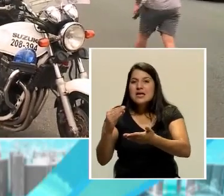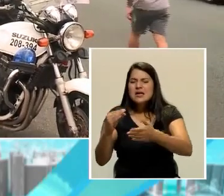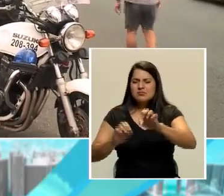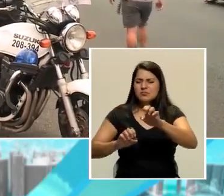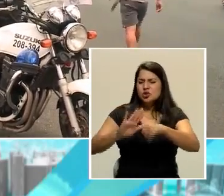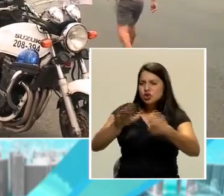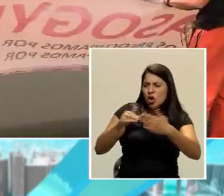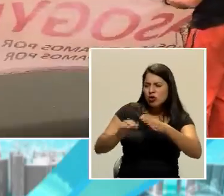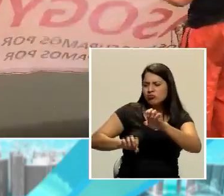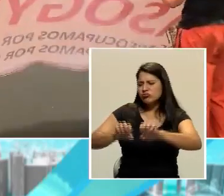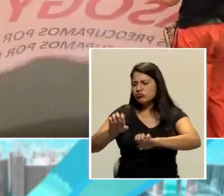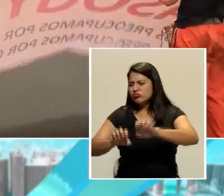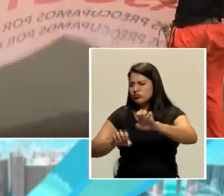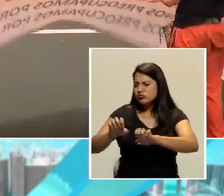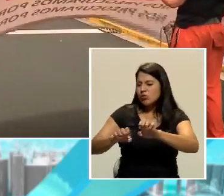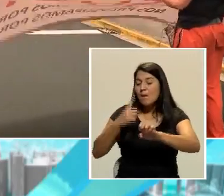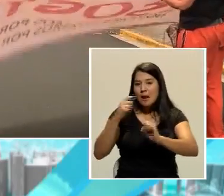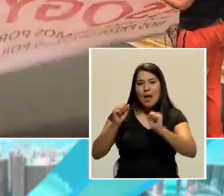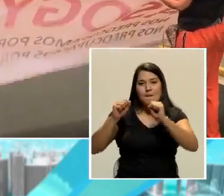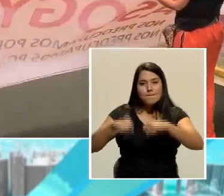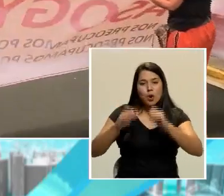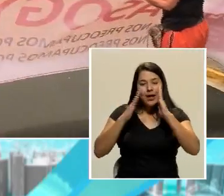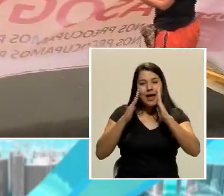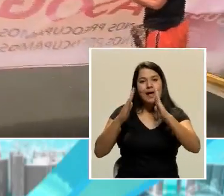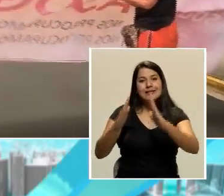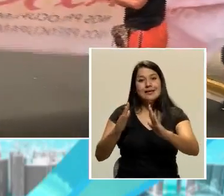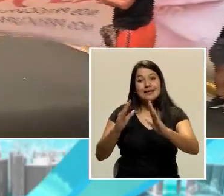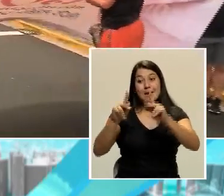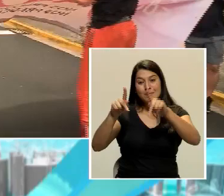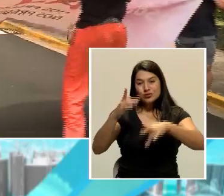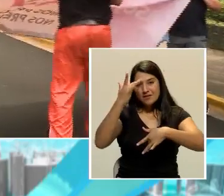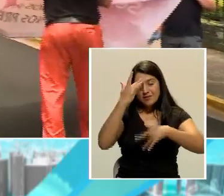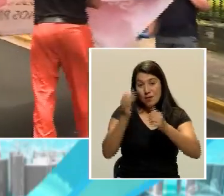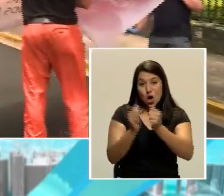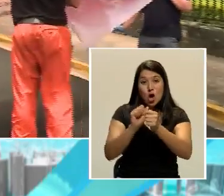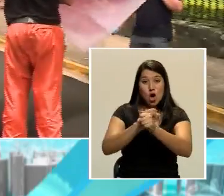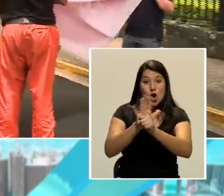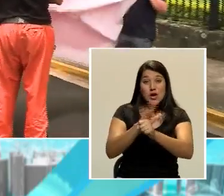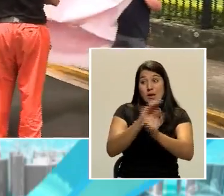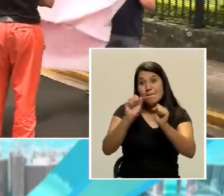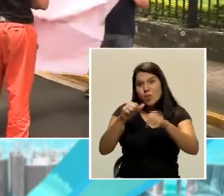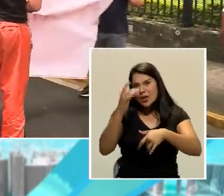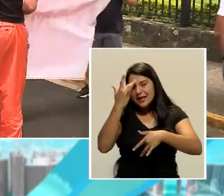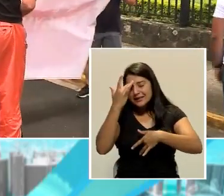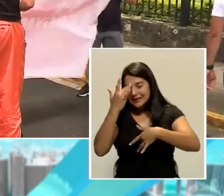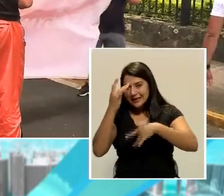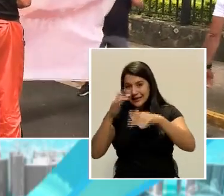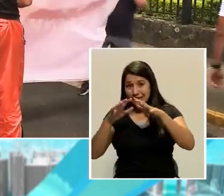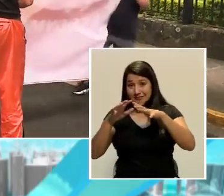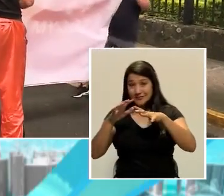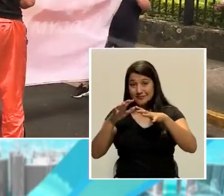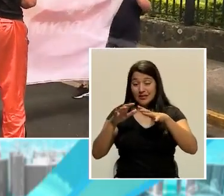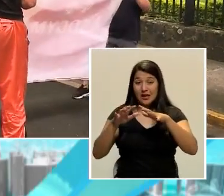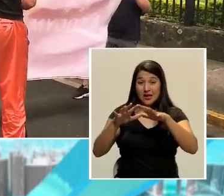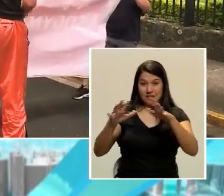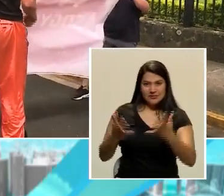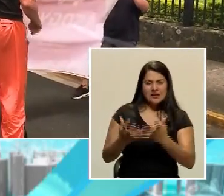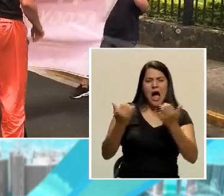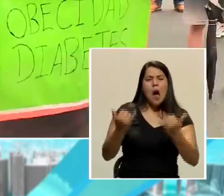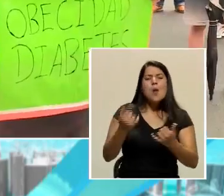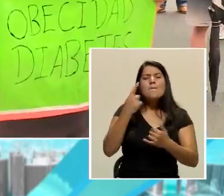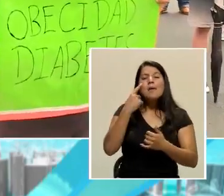unificada es uno de los acuerdos, además también que los datos se tengan en una mesa donde puedan